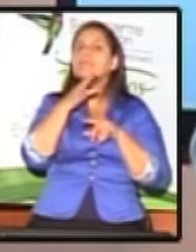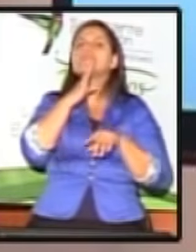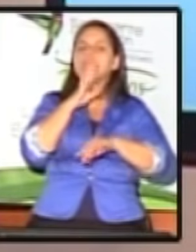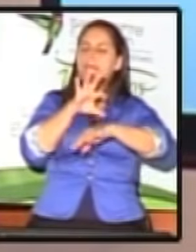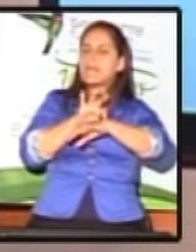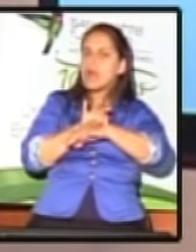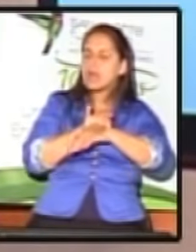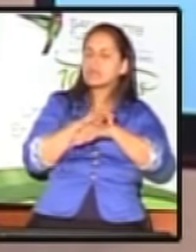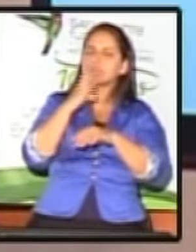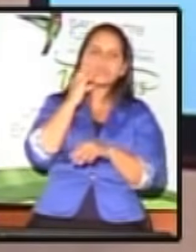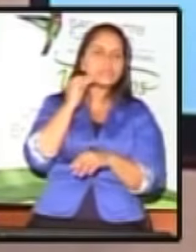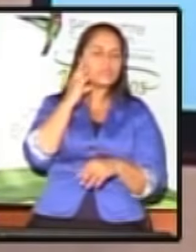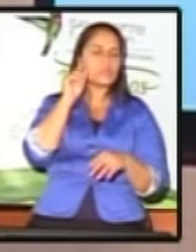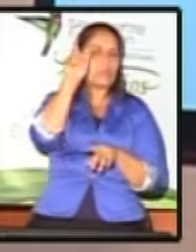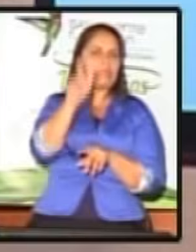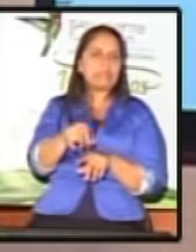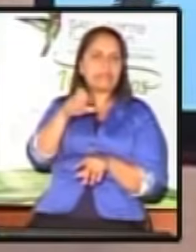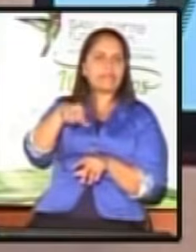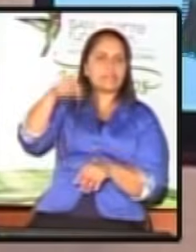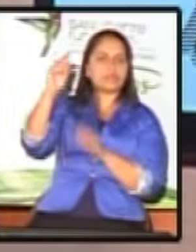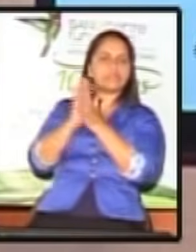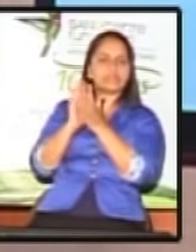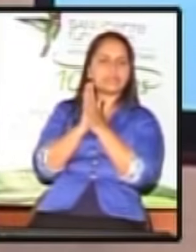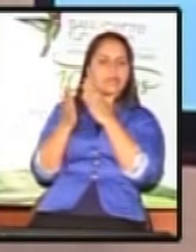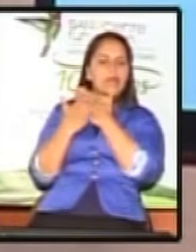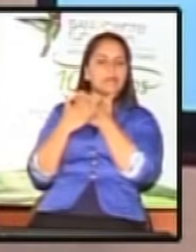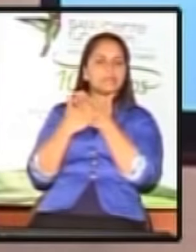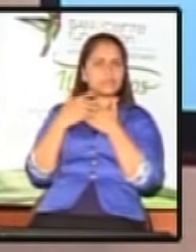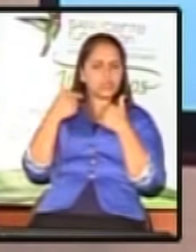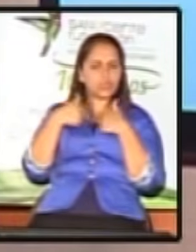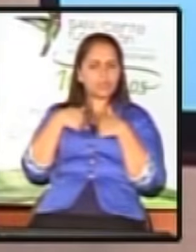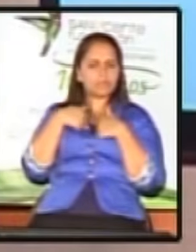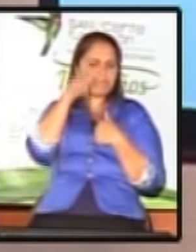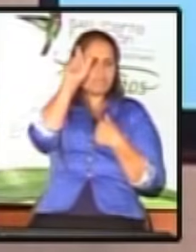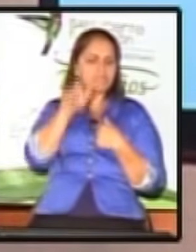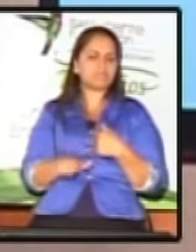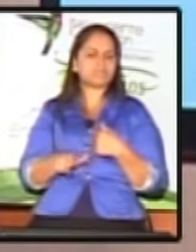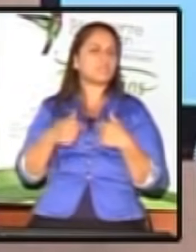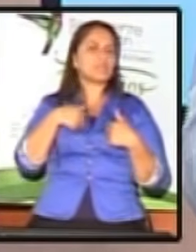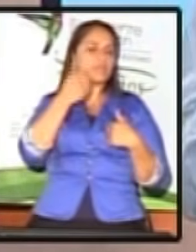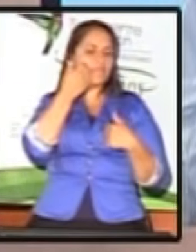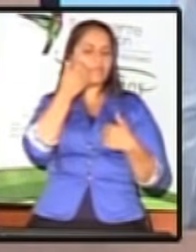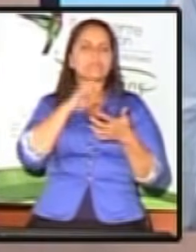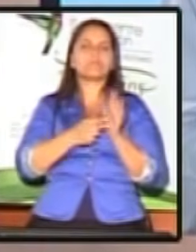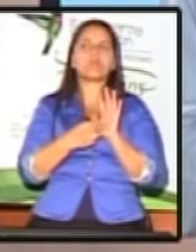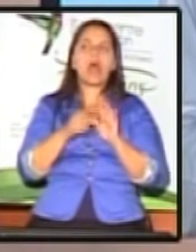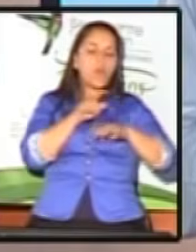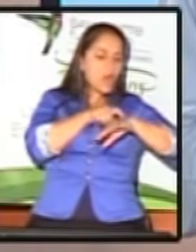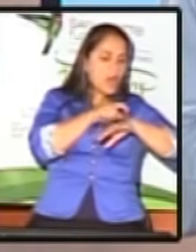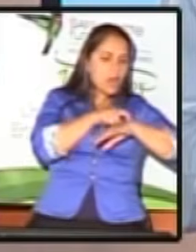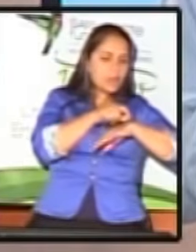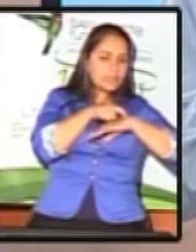y la obligación de uno como paciente y como familia es cumplir el horario y tener un contacto ante cualquier